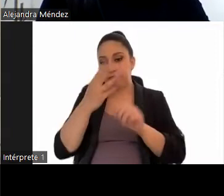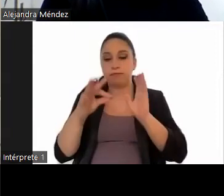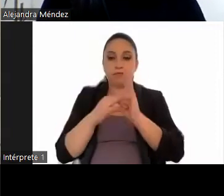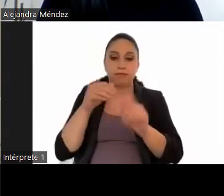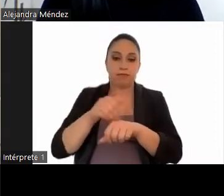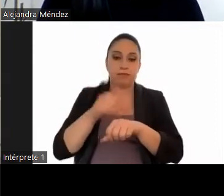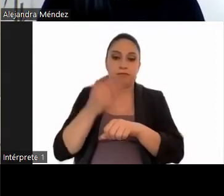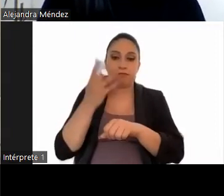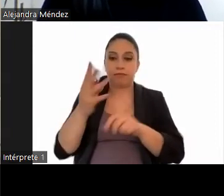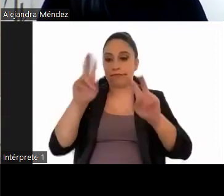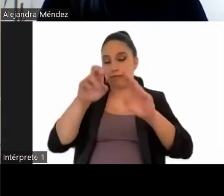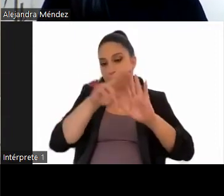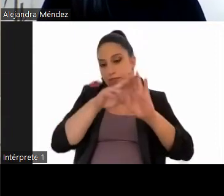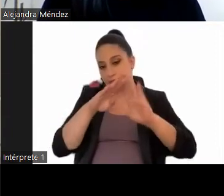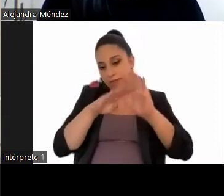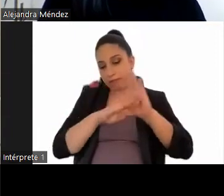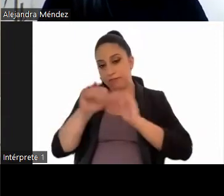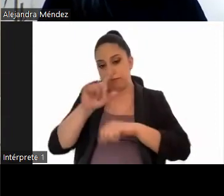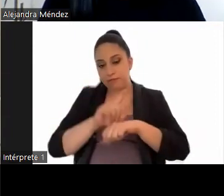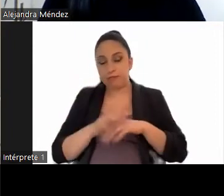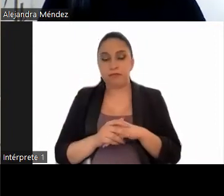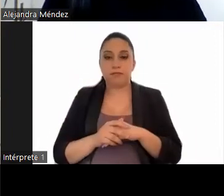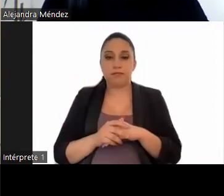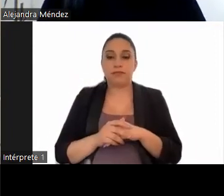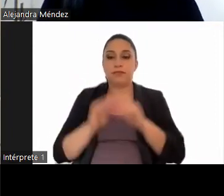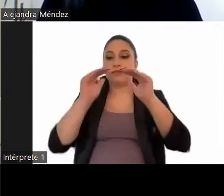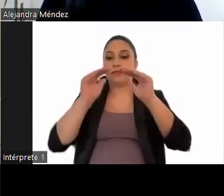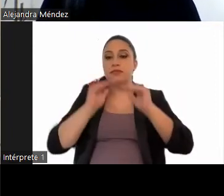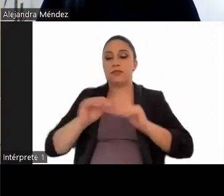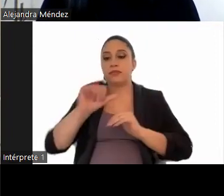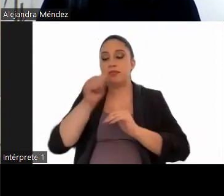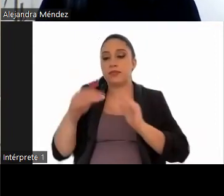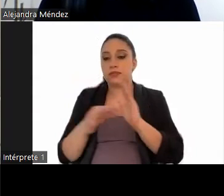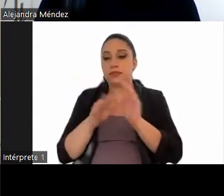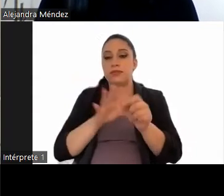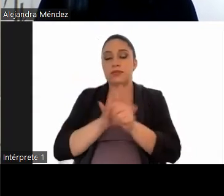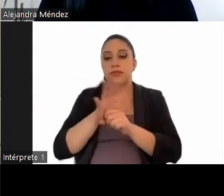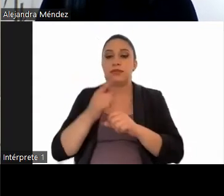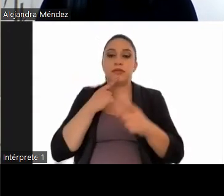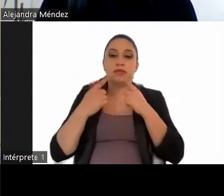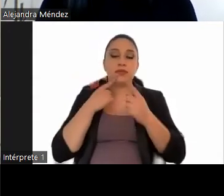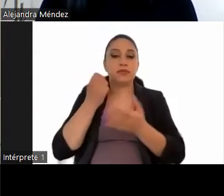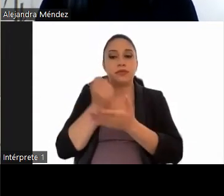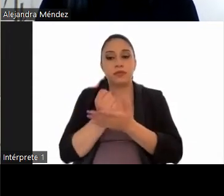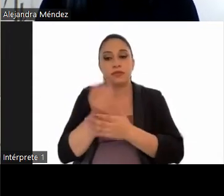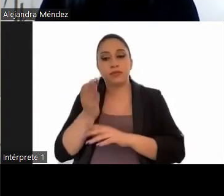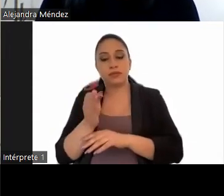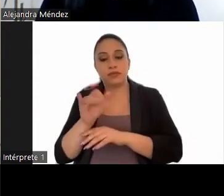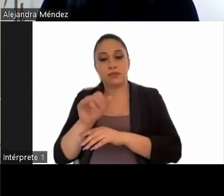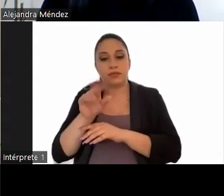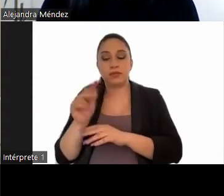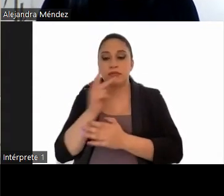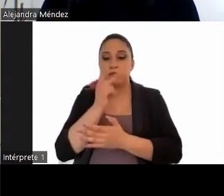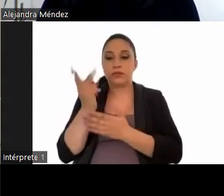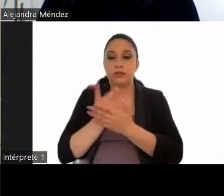día. Gracias, diputada. El siguiente punto del orden del día es la lectura y discusión, en su caso, aprobación del programa anual